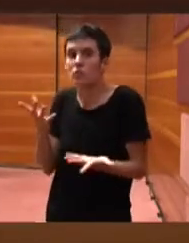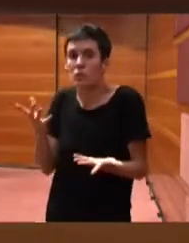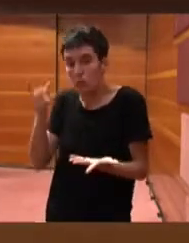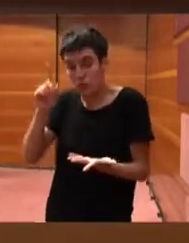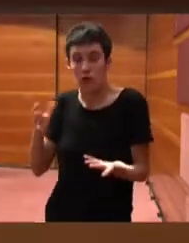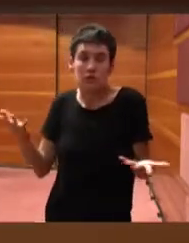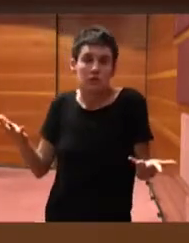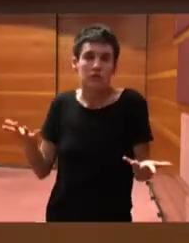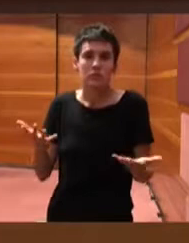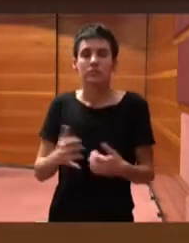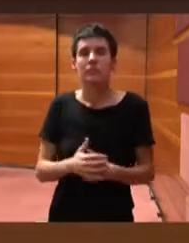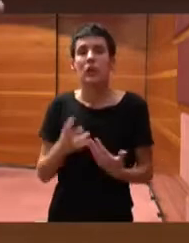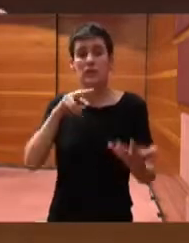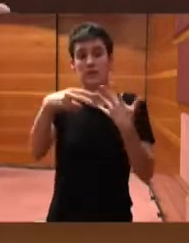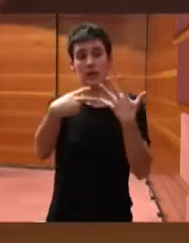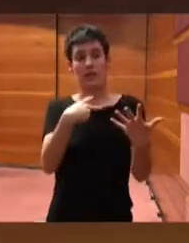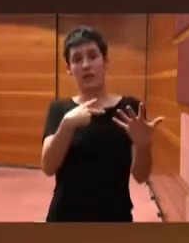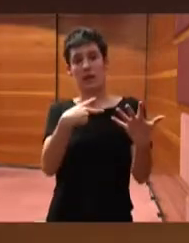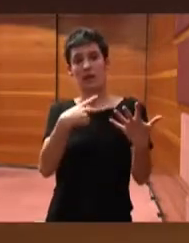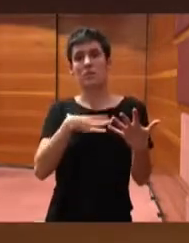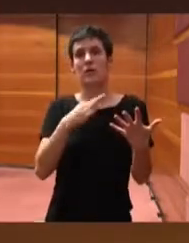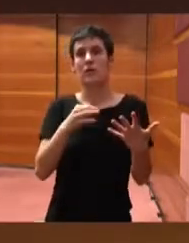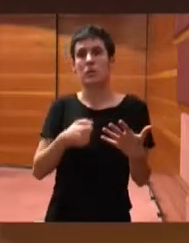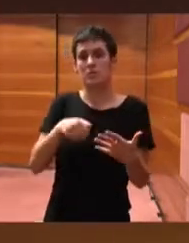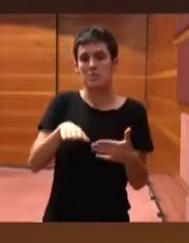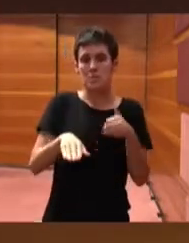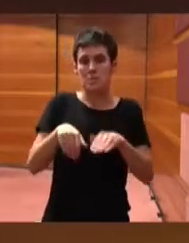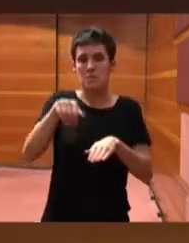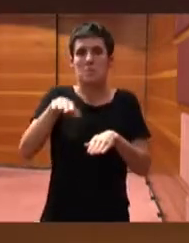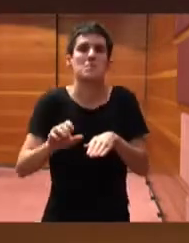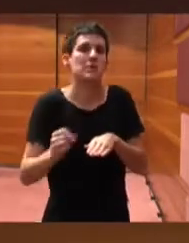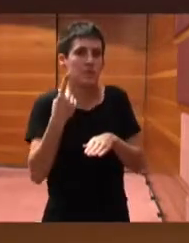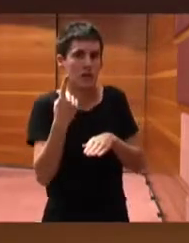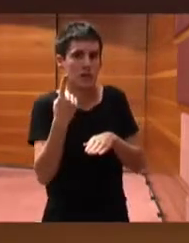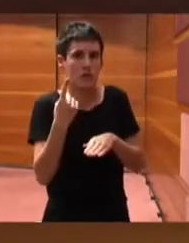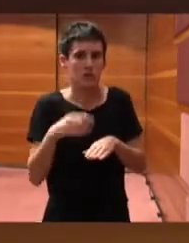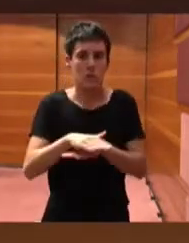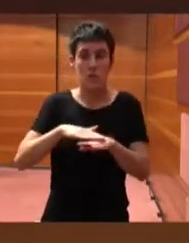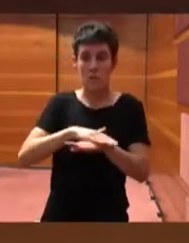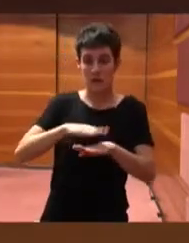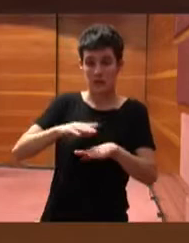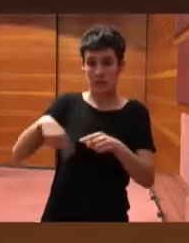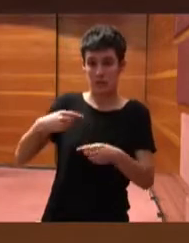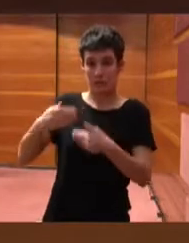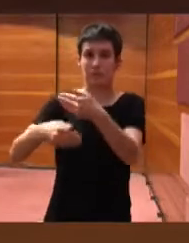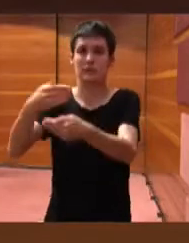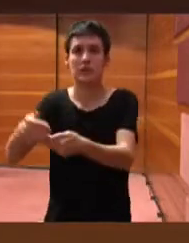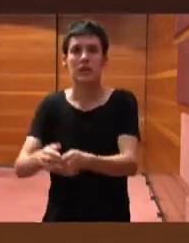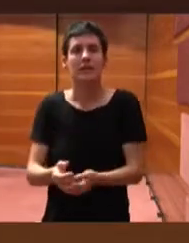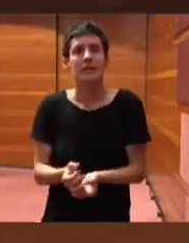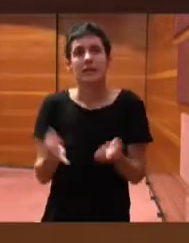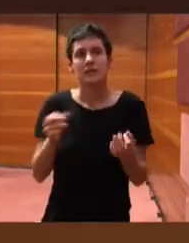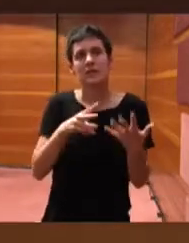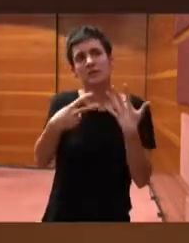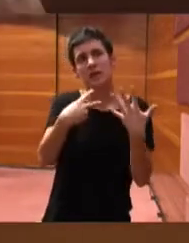dos ejemplos. Entonces, la transparencia es quizá el primer paso y el que pone un poco las bases de lo demás. ¿Qué ocurre? Que